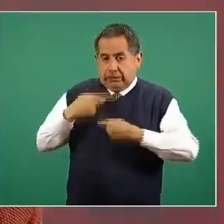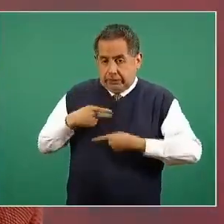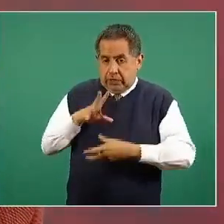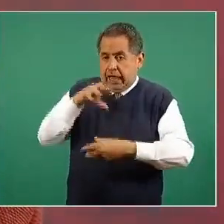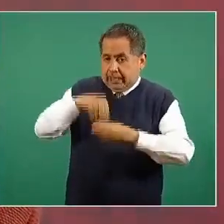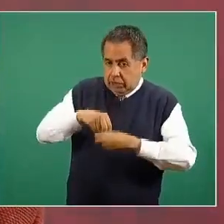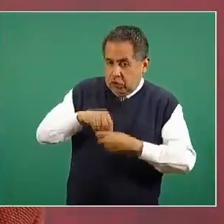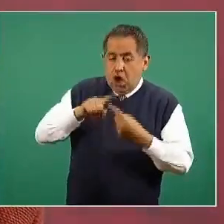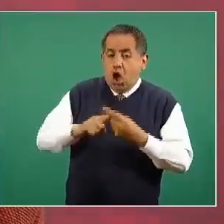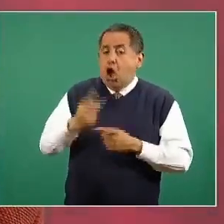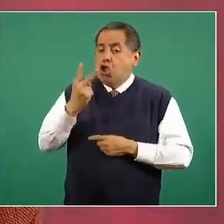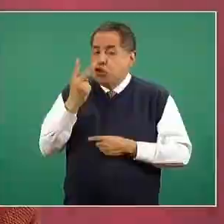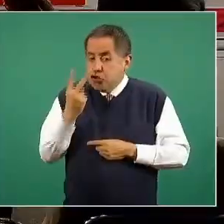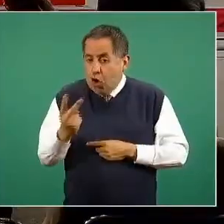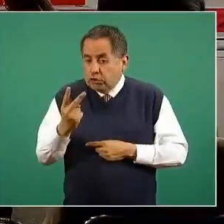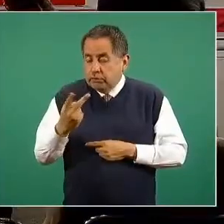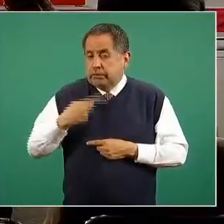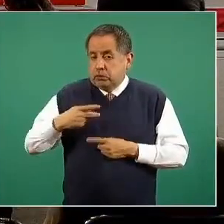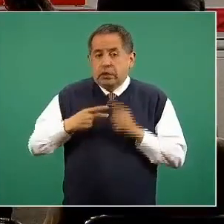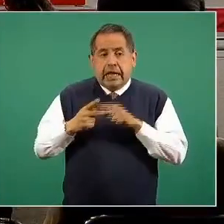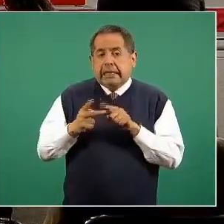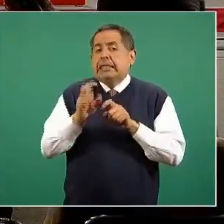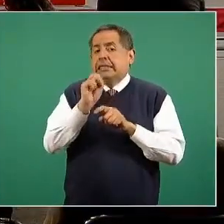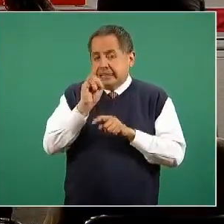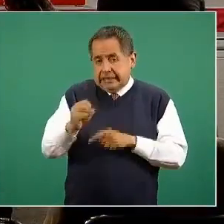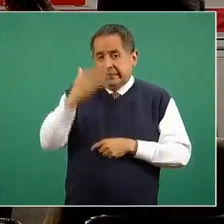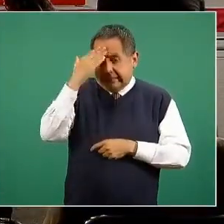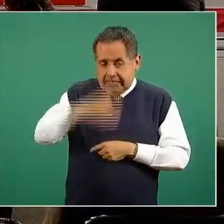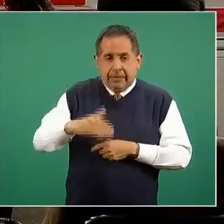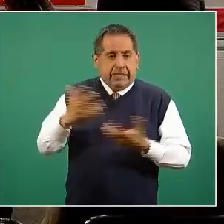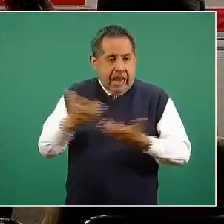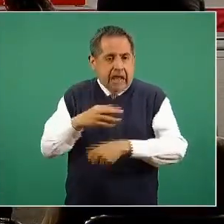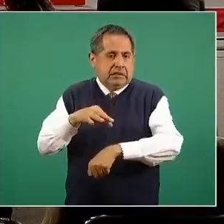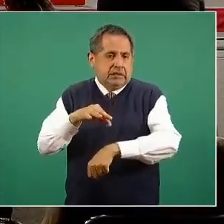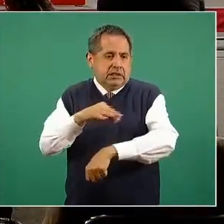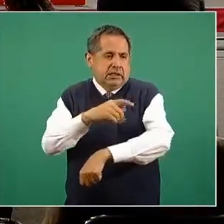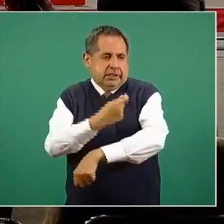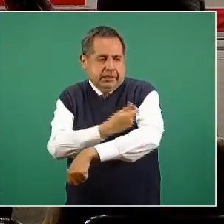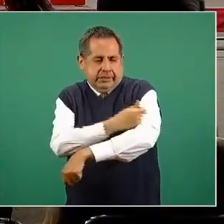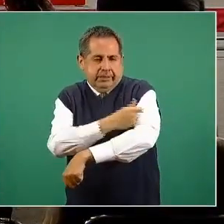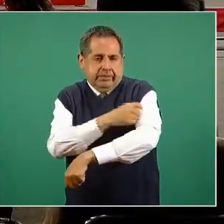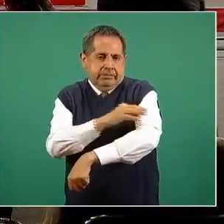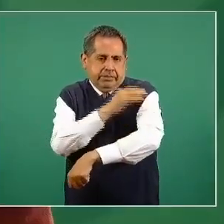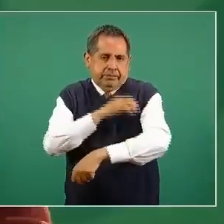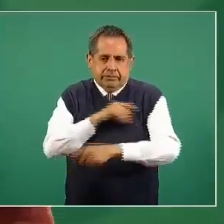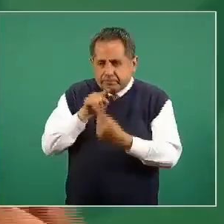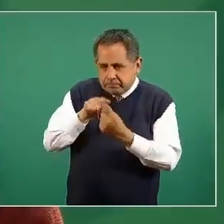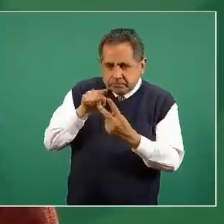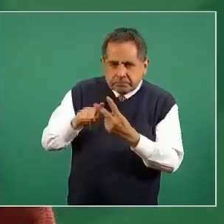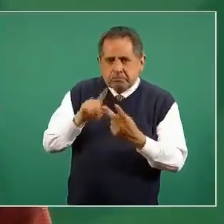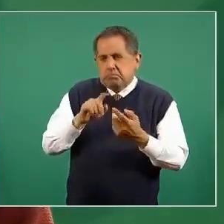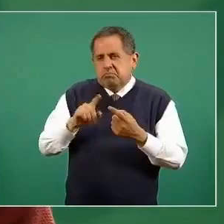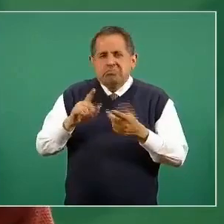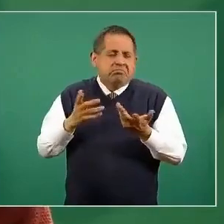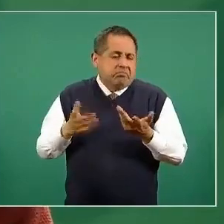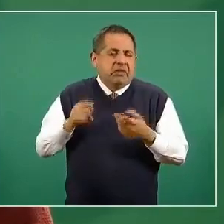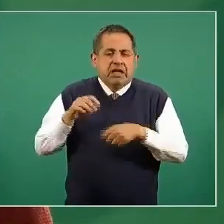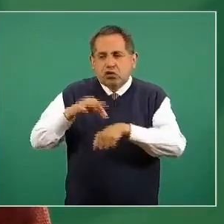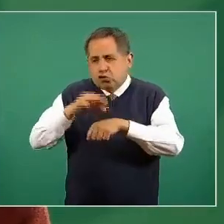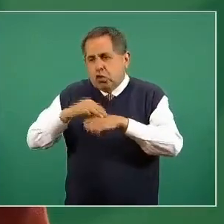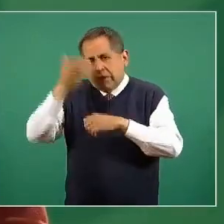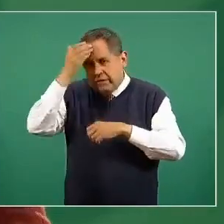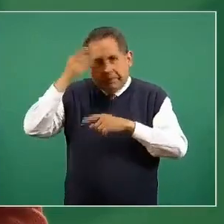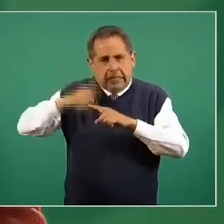sí son personas vacunadoras. Estas personas están siendo identificadas de las distintas